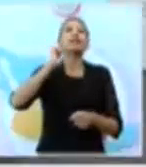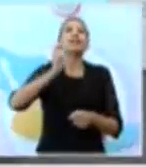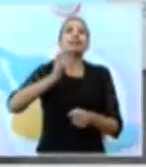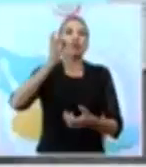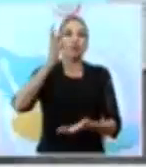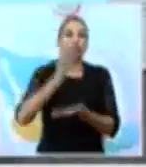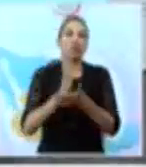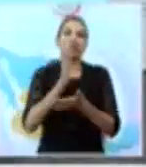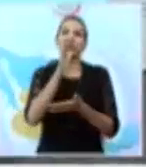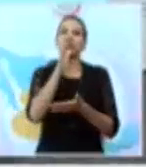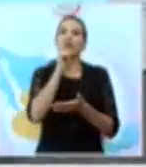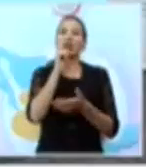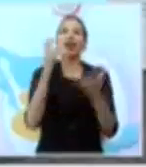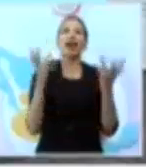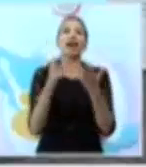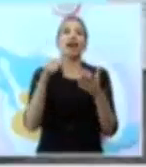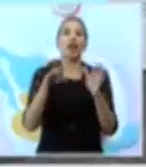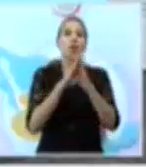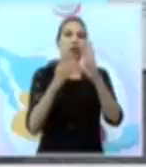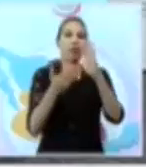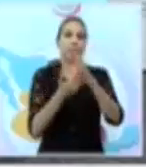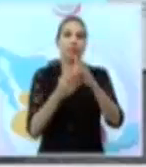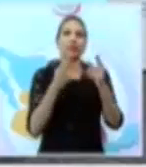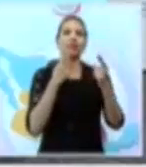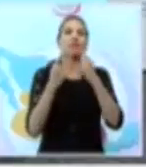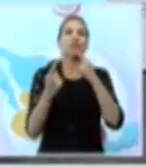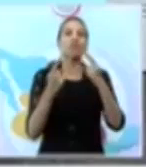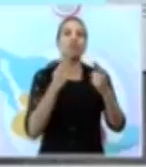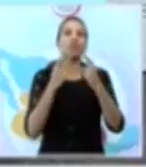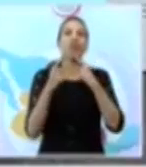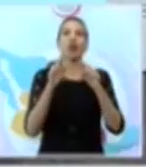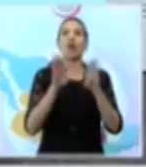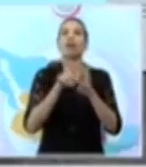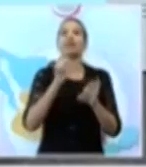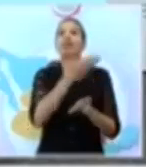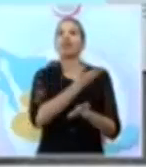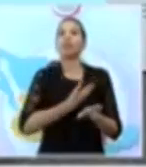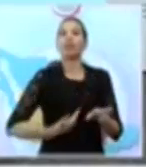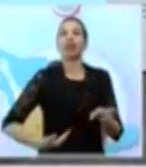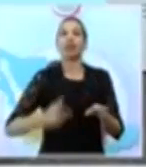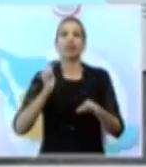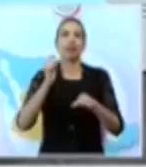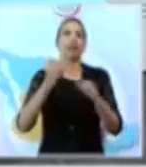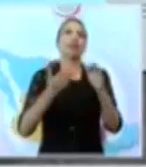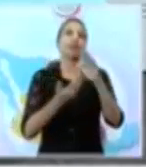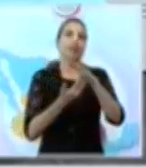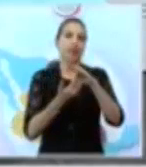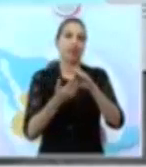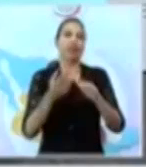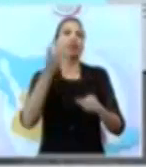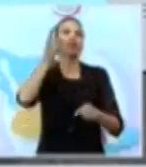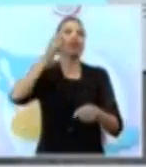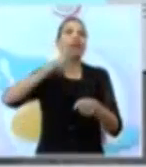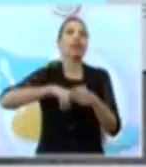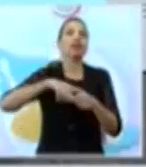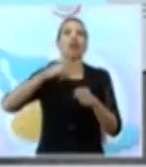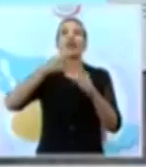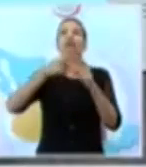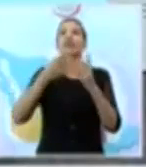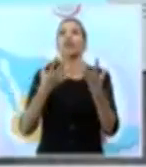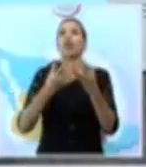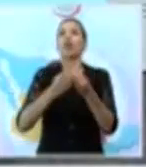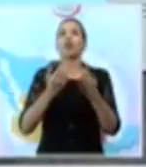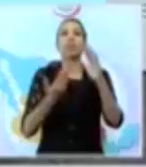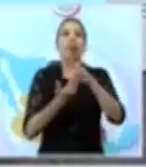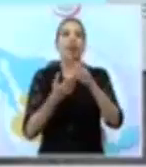solamente se construye en la mesa directiva o por el presidente de la mesa directiva, no, por los integrantes de la